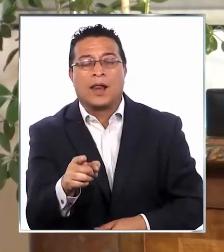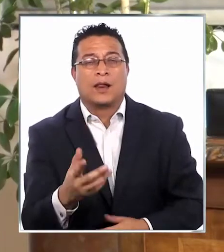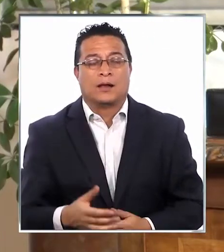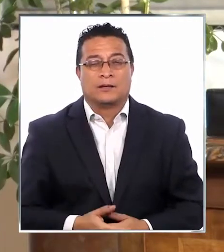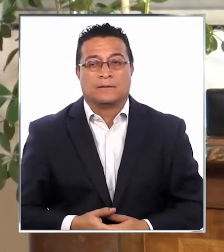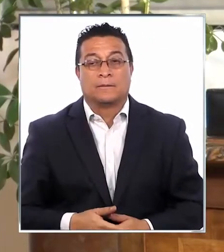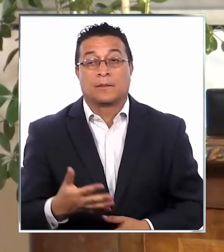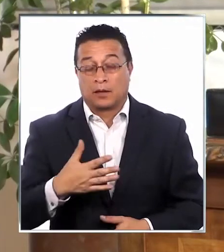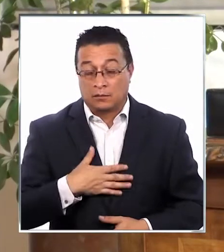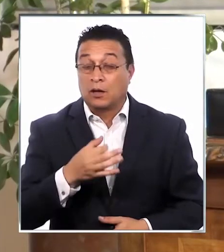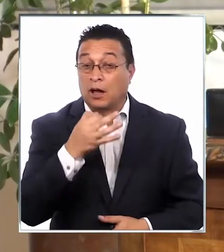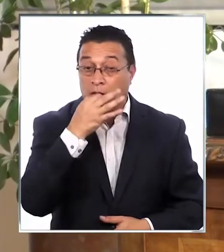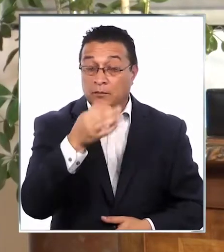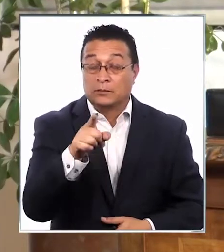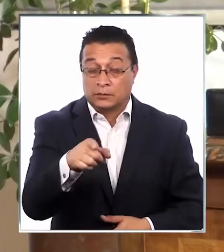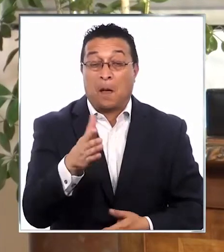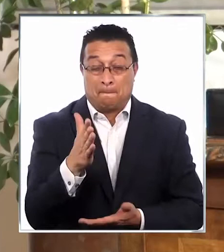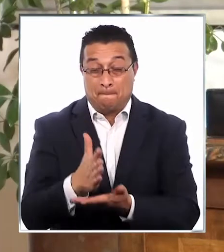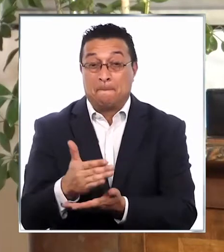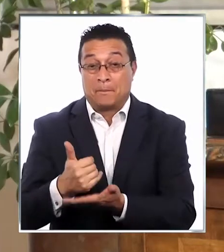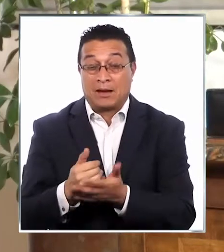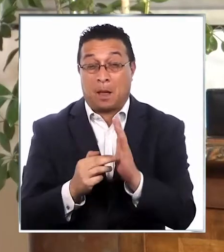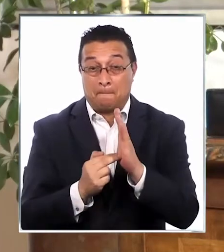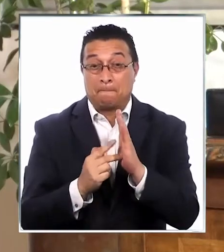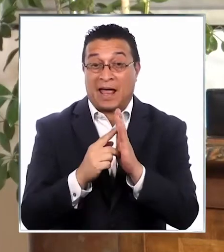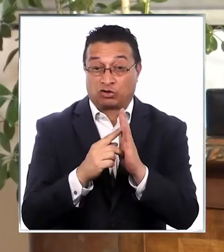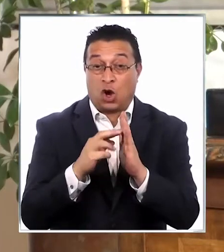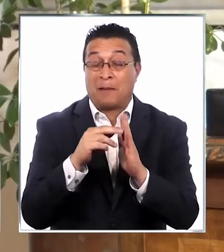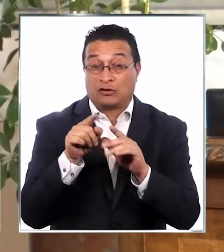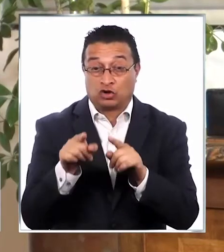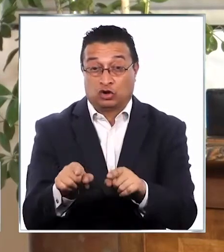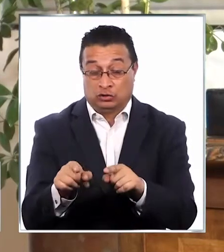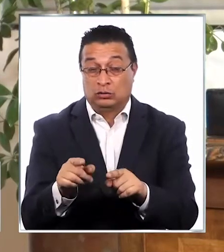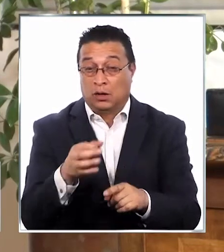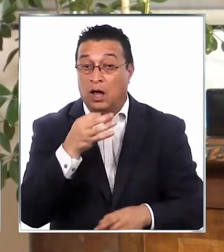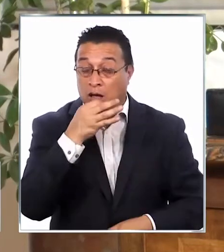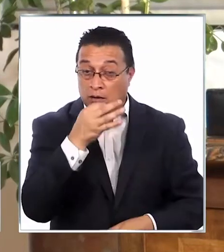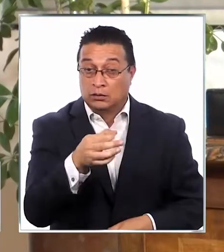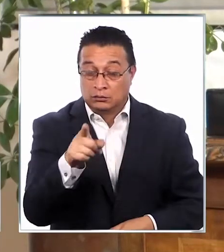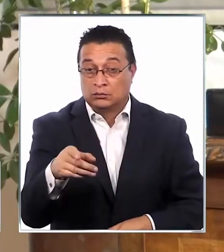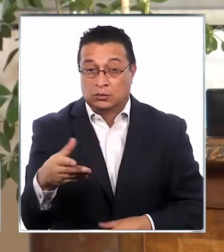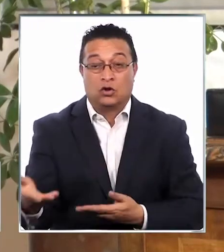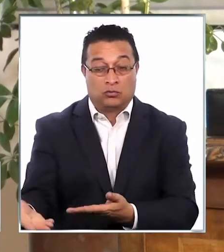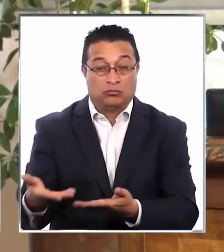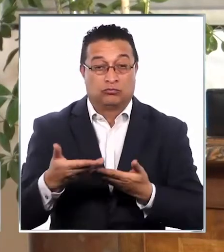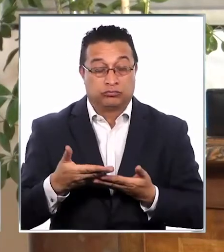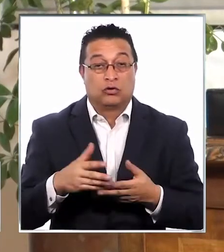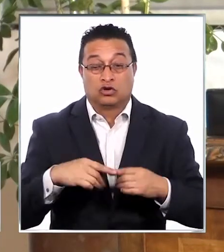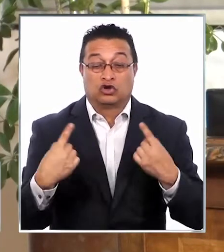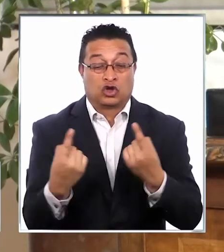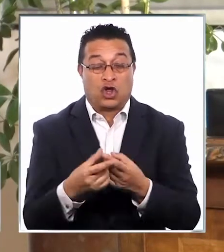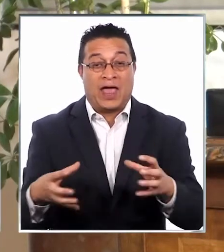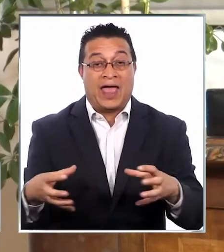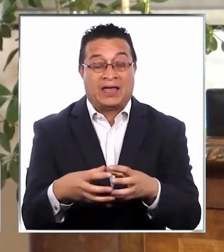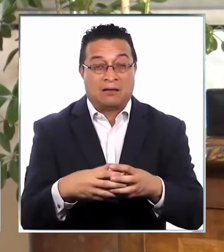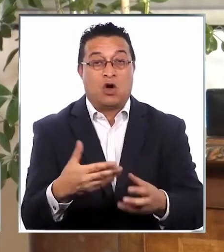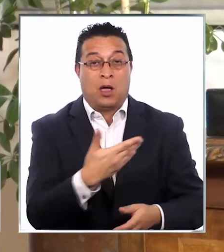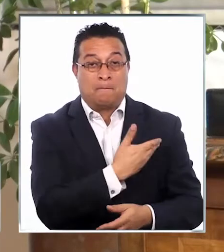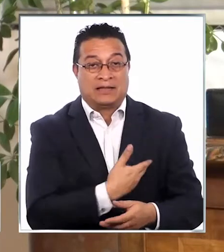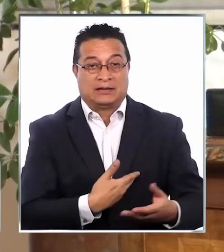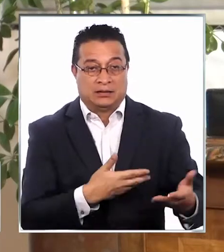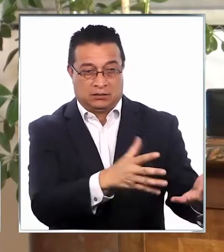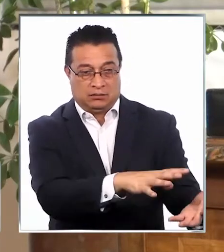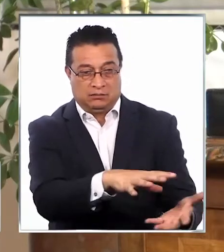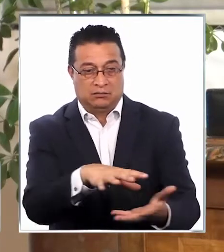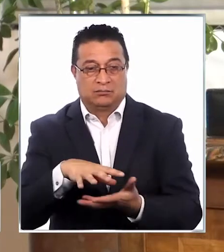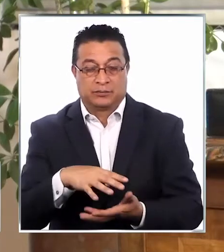implementación? Yo quiero reconocer ahí que el plan paso a paso también fue un aporte muy importante de todo el equipo de presidencia. No